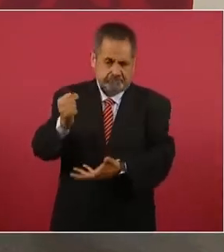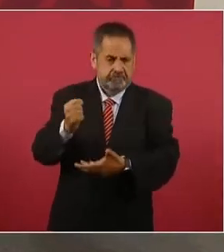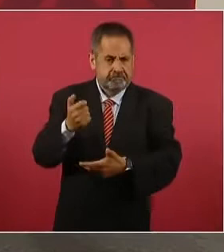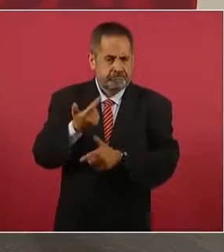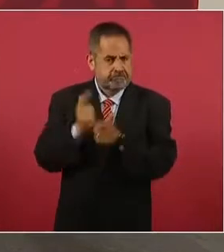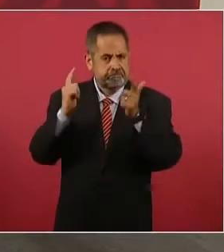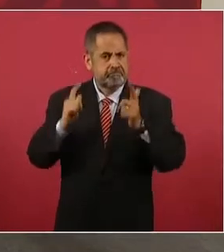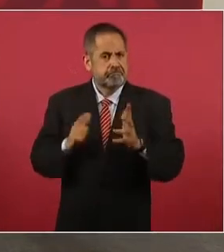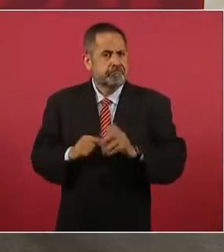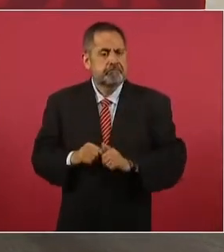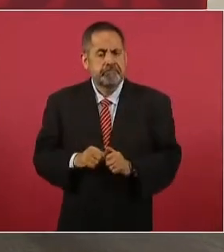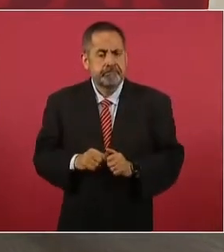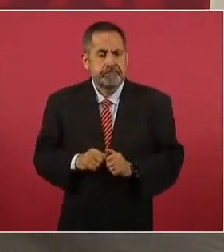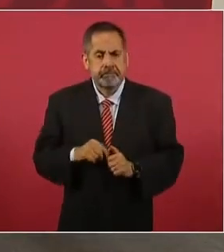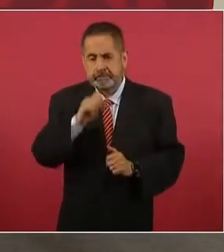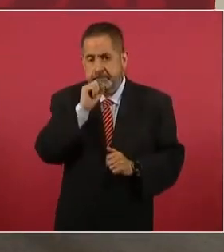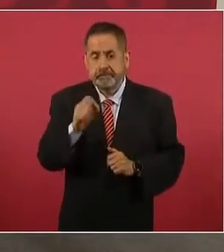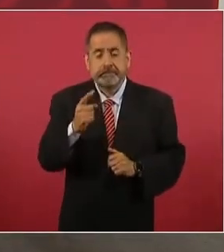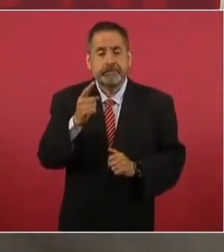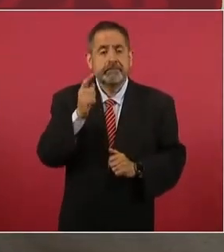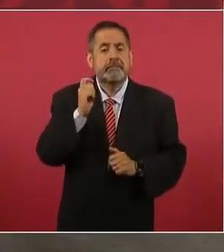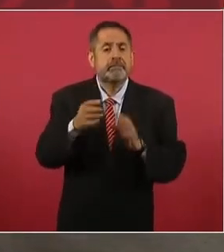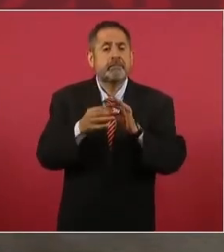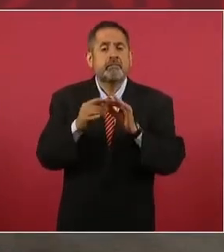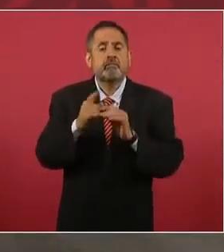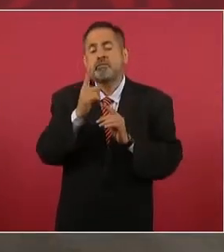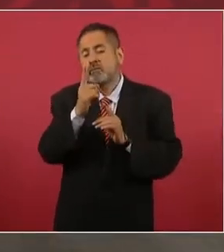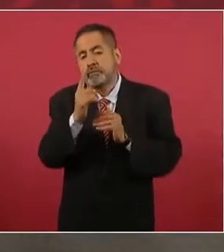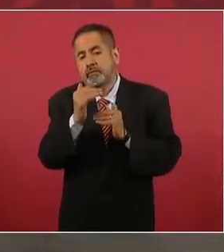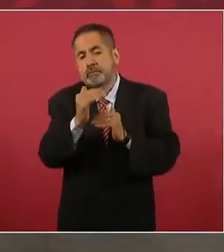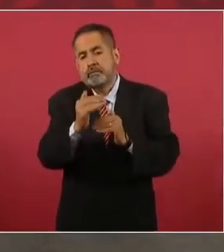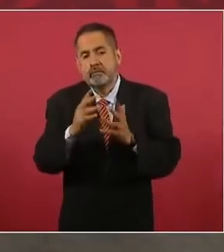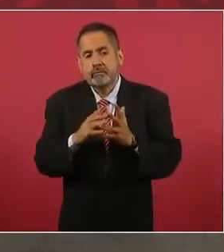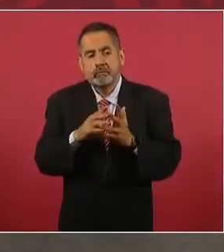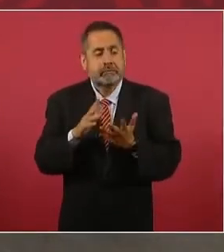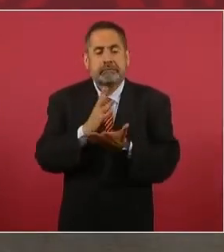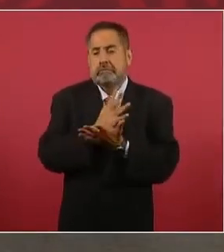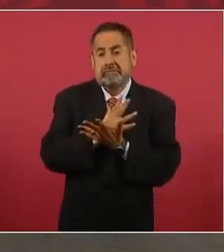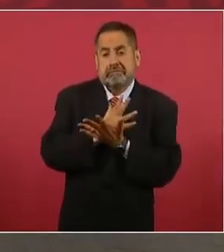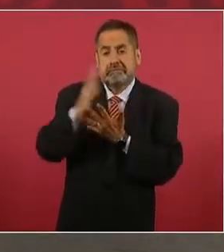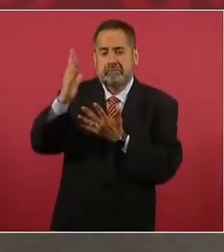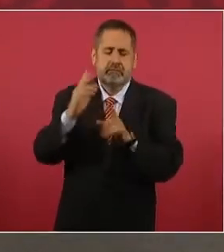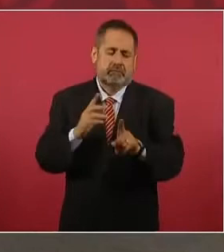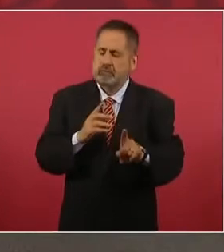Y en general lo único que se limita son los excesos,